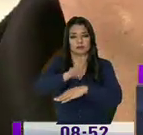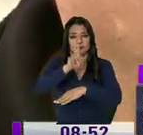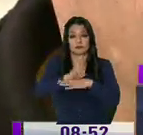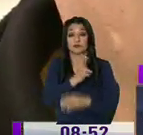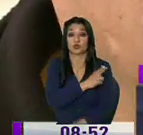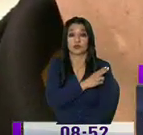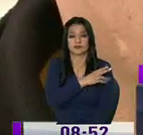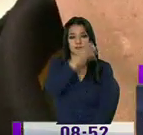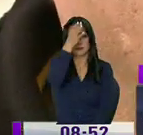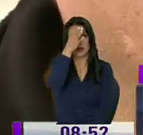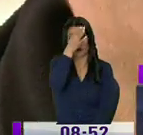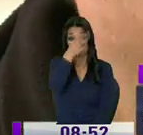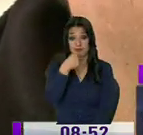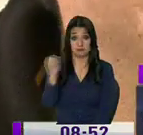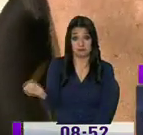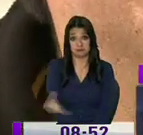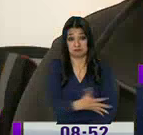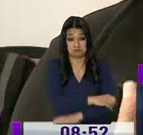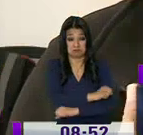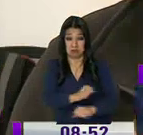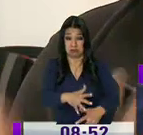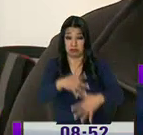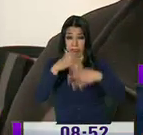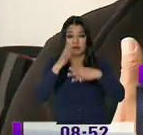rechazó estos acontecimientos.